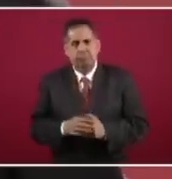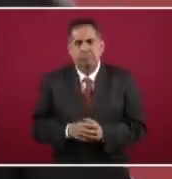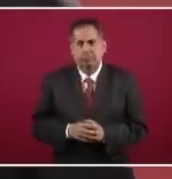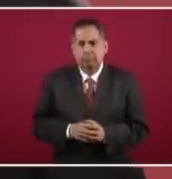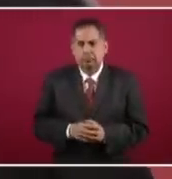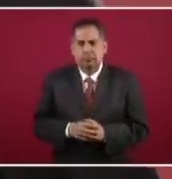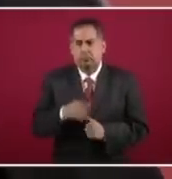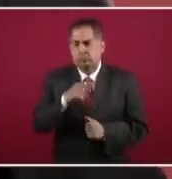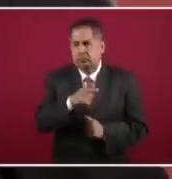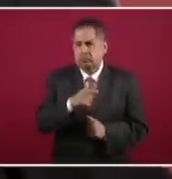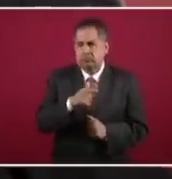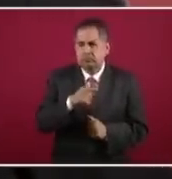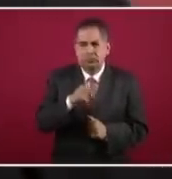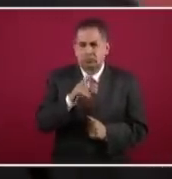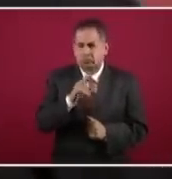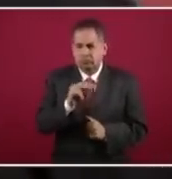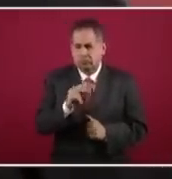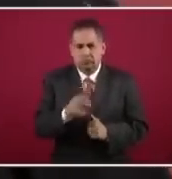No fue